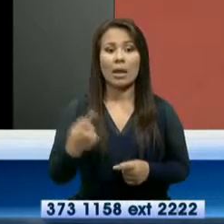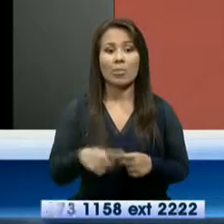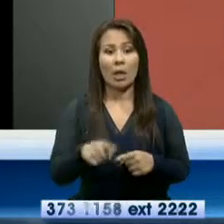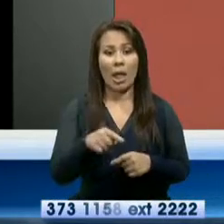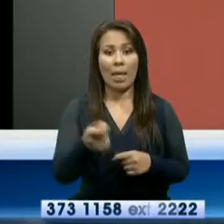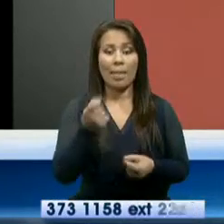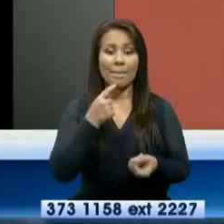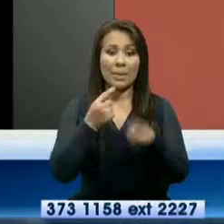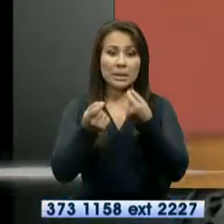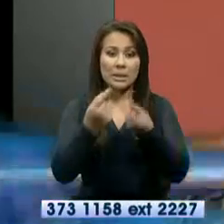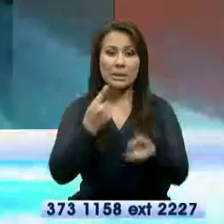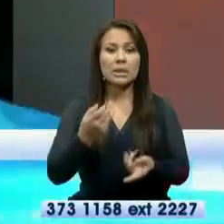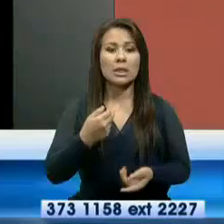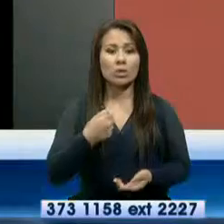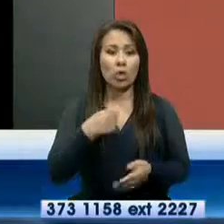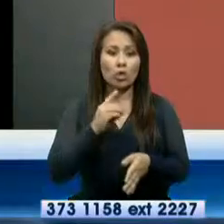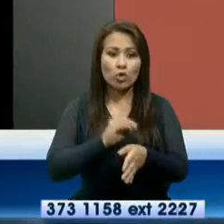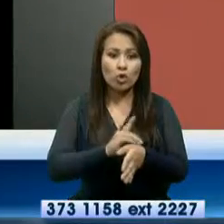tratamiento médico. Yo los tengo